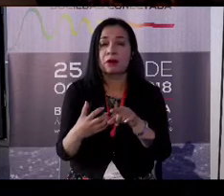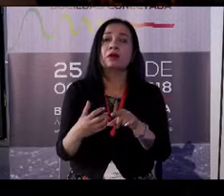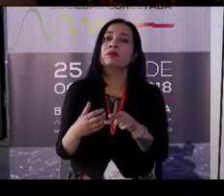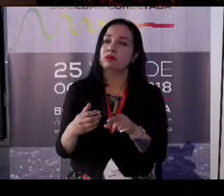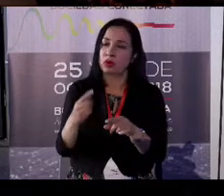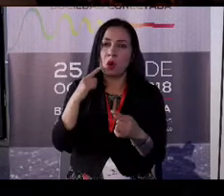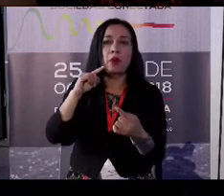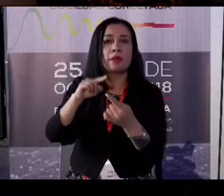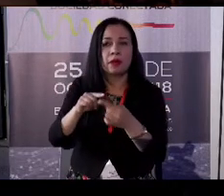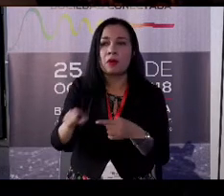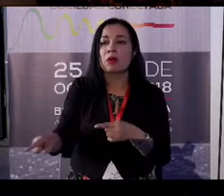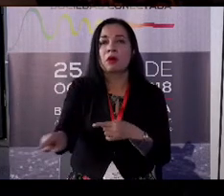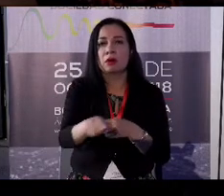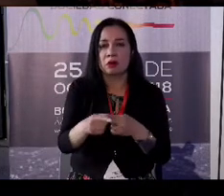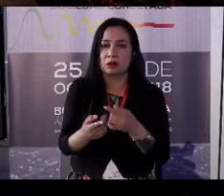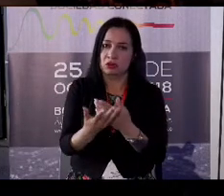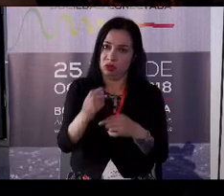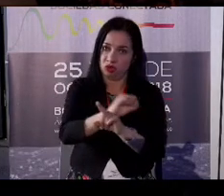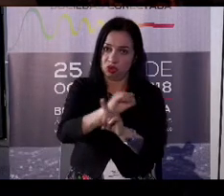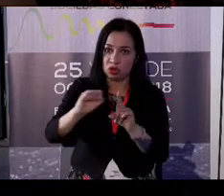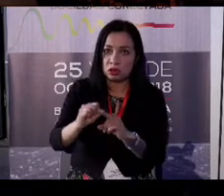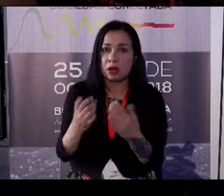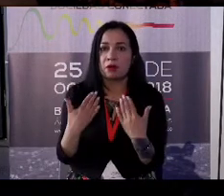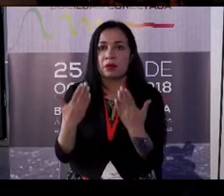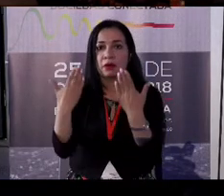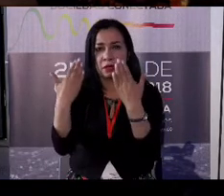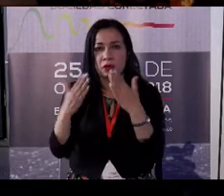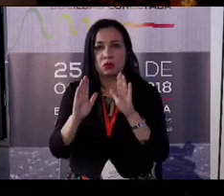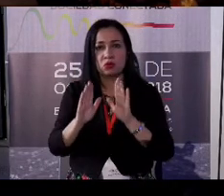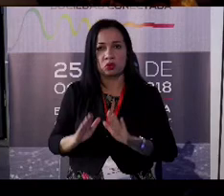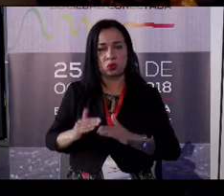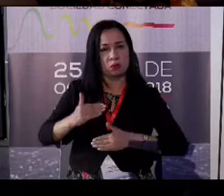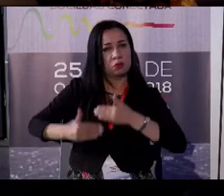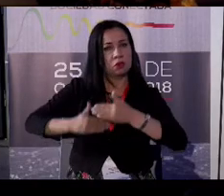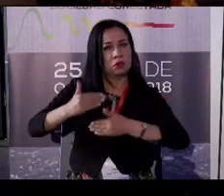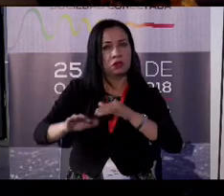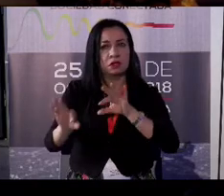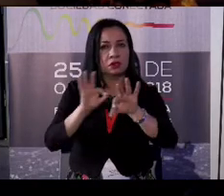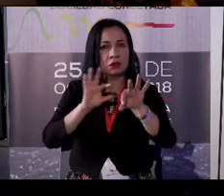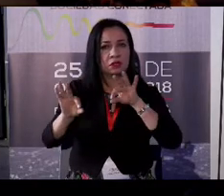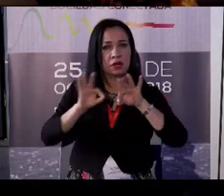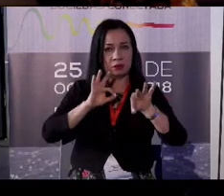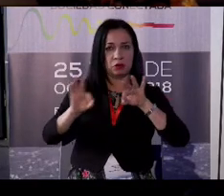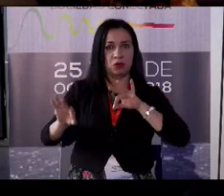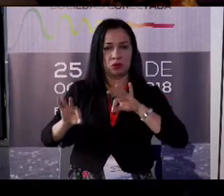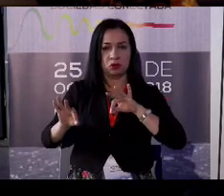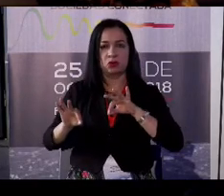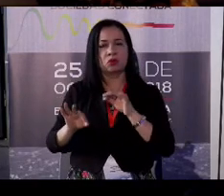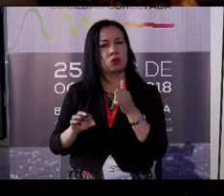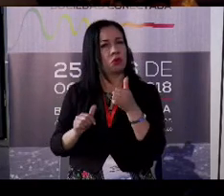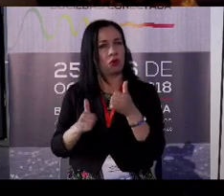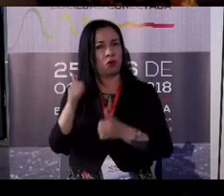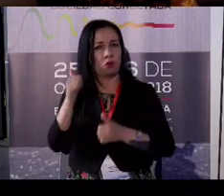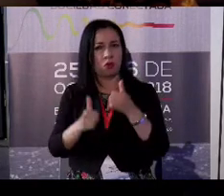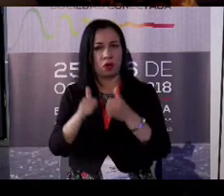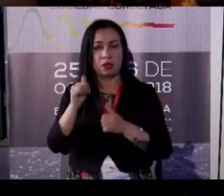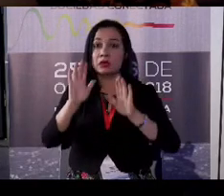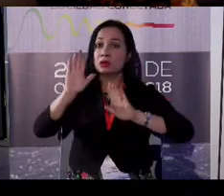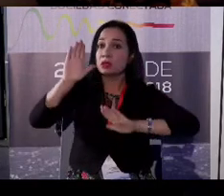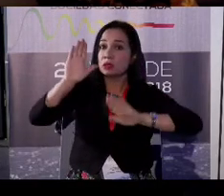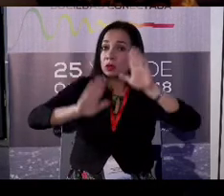aplicarán procesos de selección objetiva, entre ellos la subasta, que atiendan